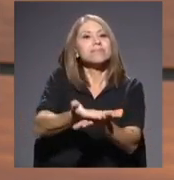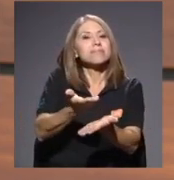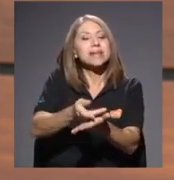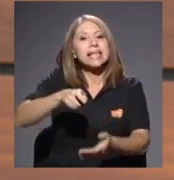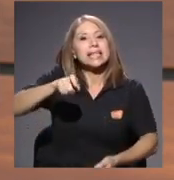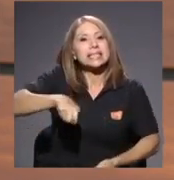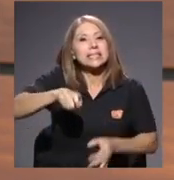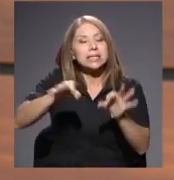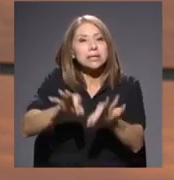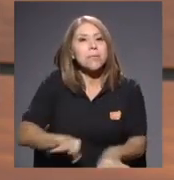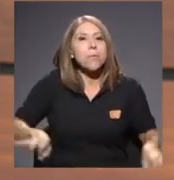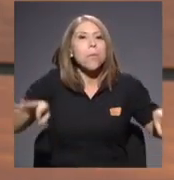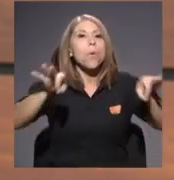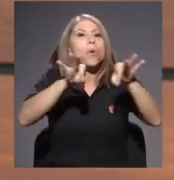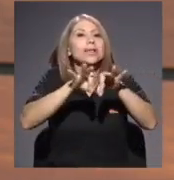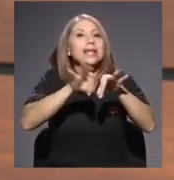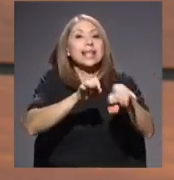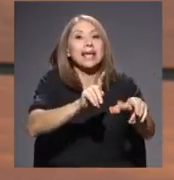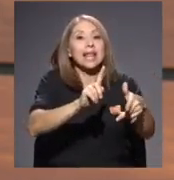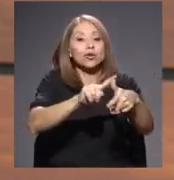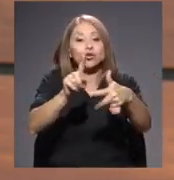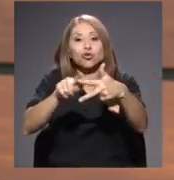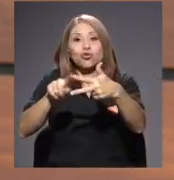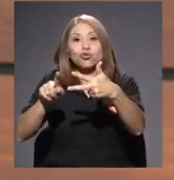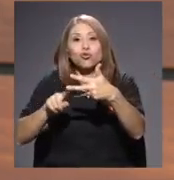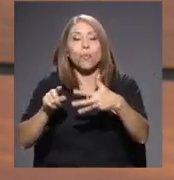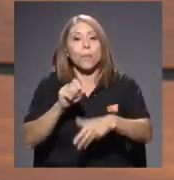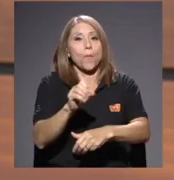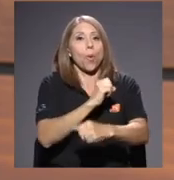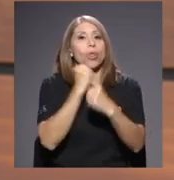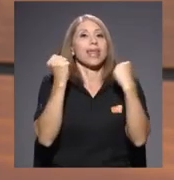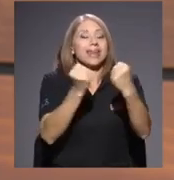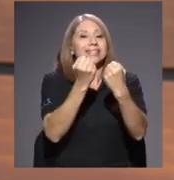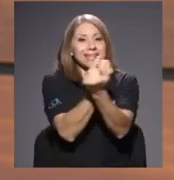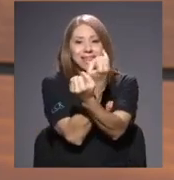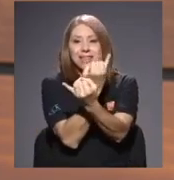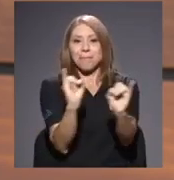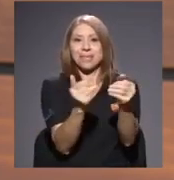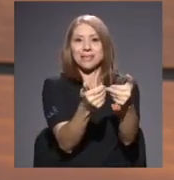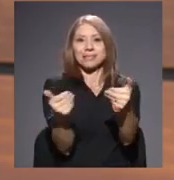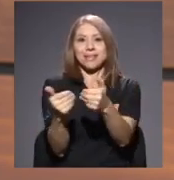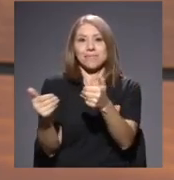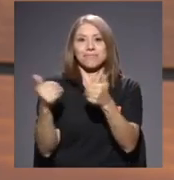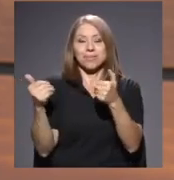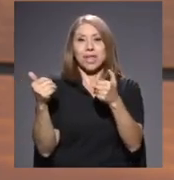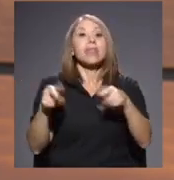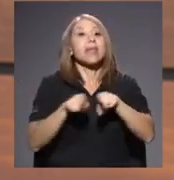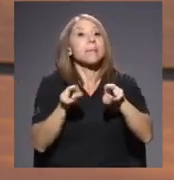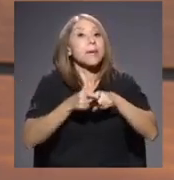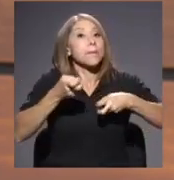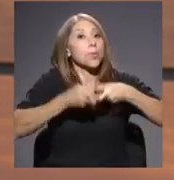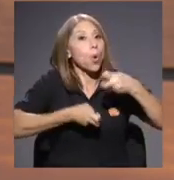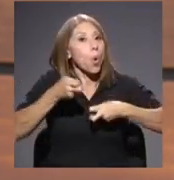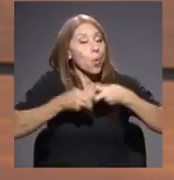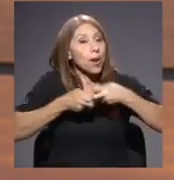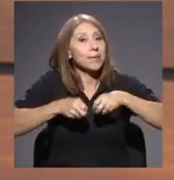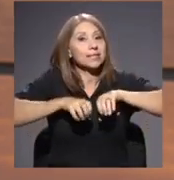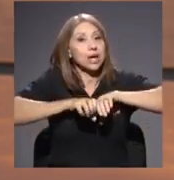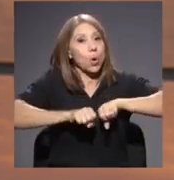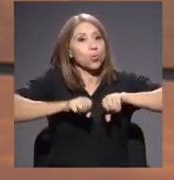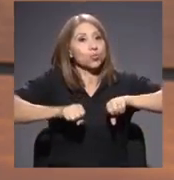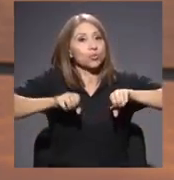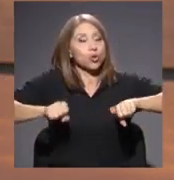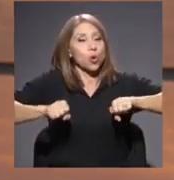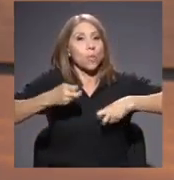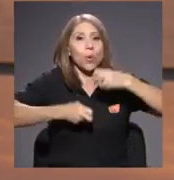y la importancia de la independencia de los poderes, los problemas que estábamos teniendo y que seguimos teniendo de corrupción y de influencia,